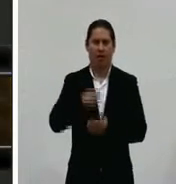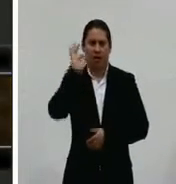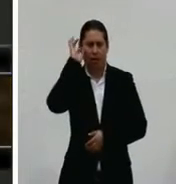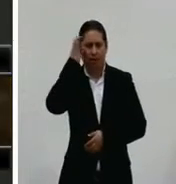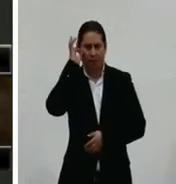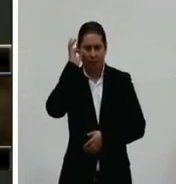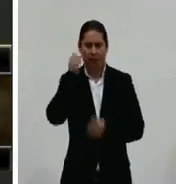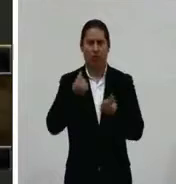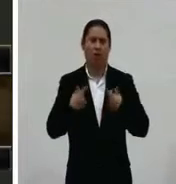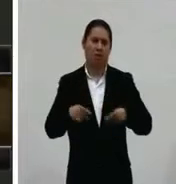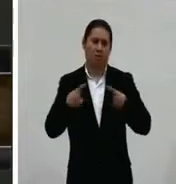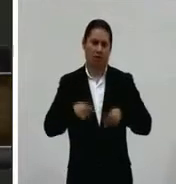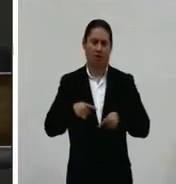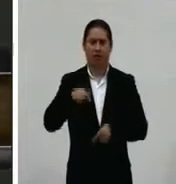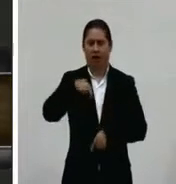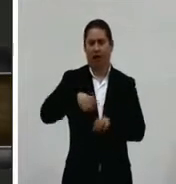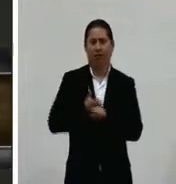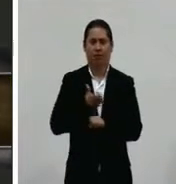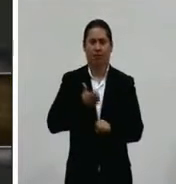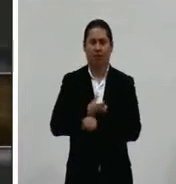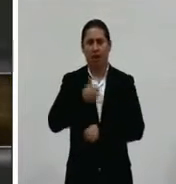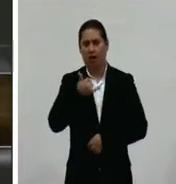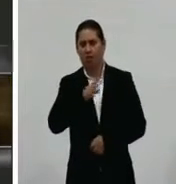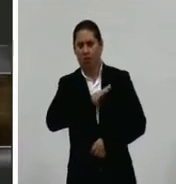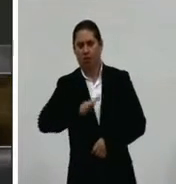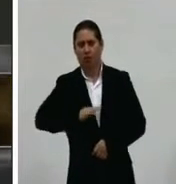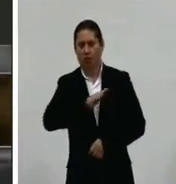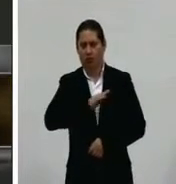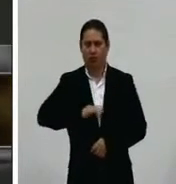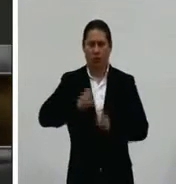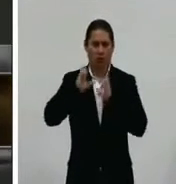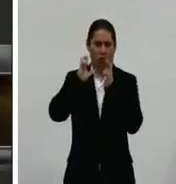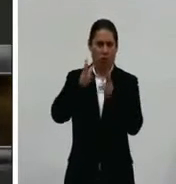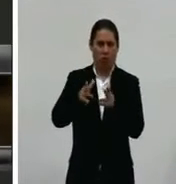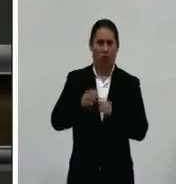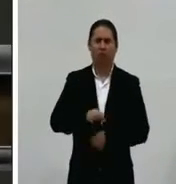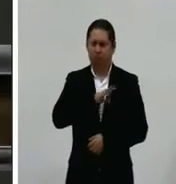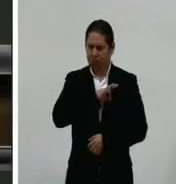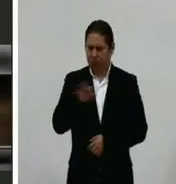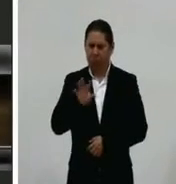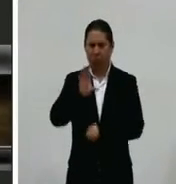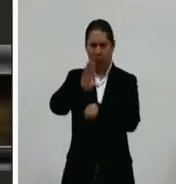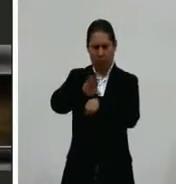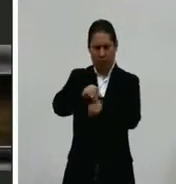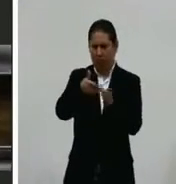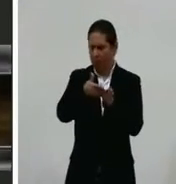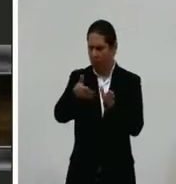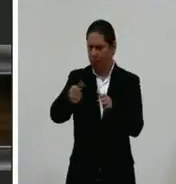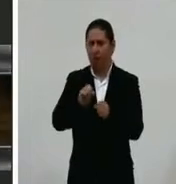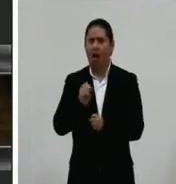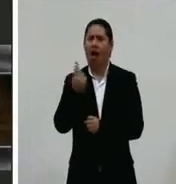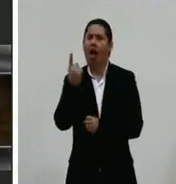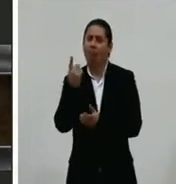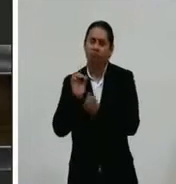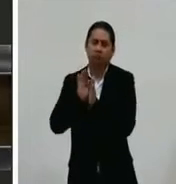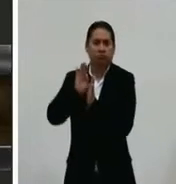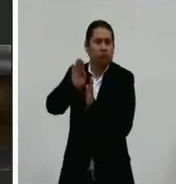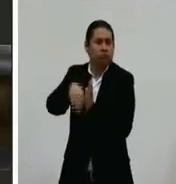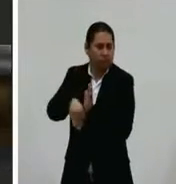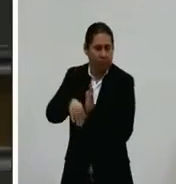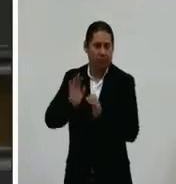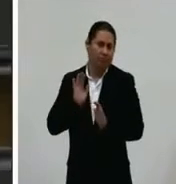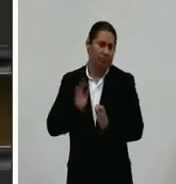Servicio Civil del Estado y los Municipios de Chiapas, que concede la licencia al trabajador por fallecimiento de un